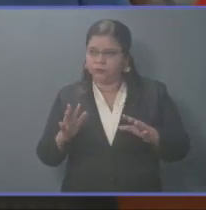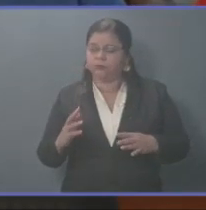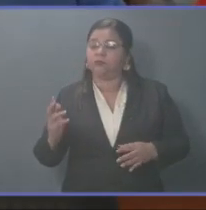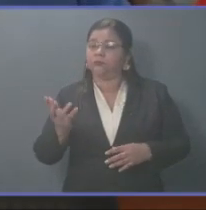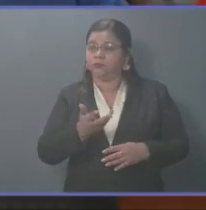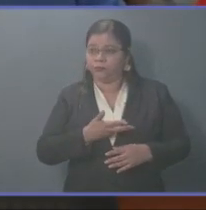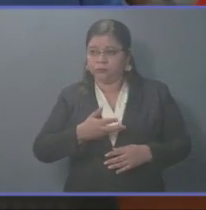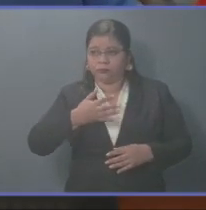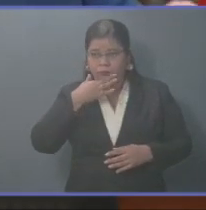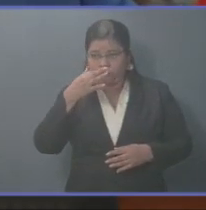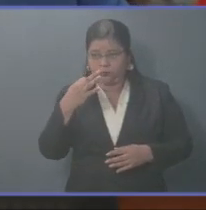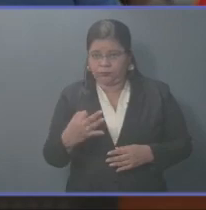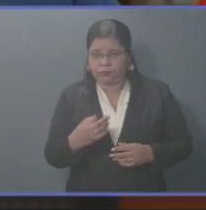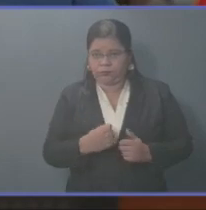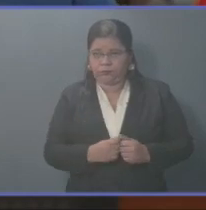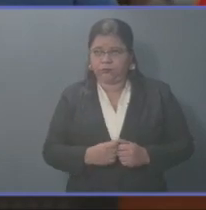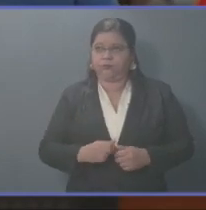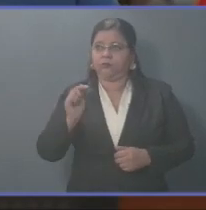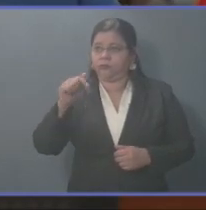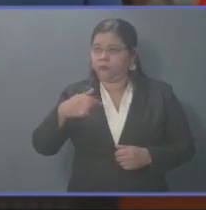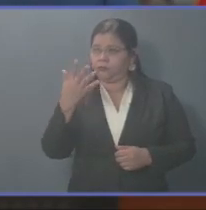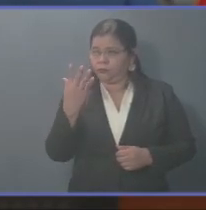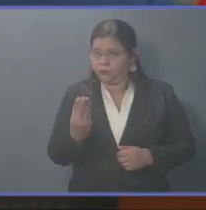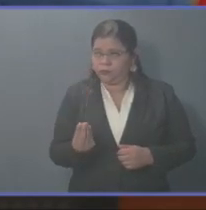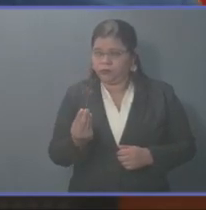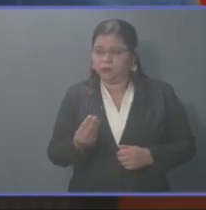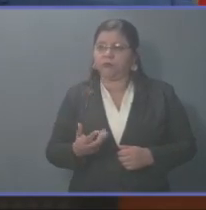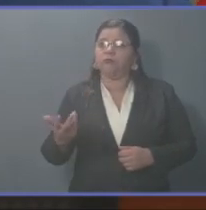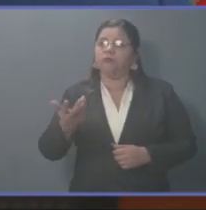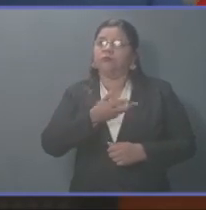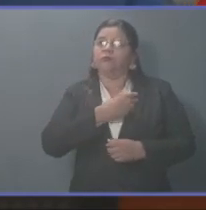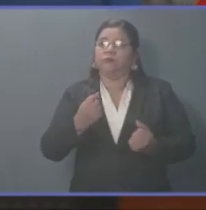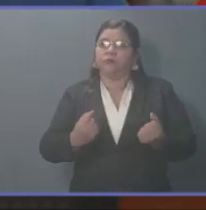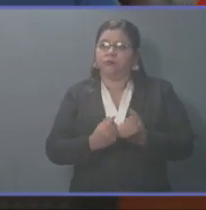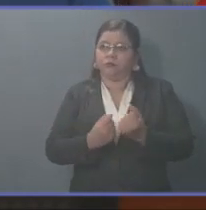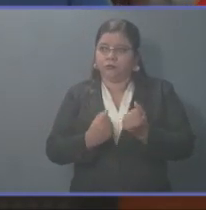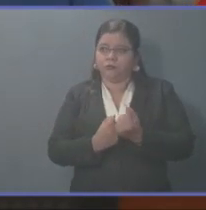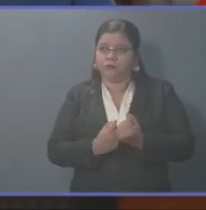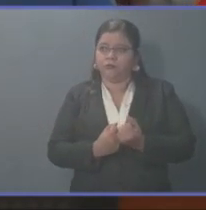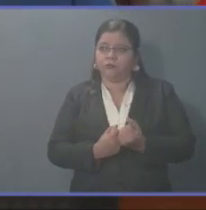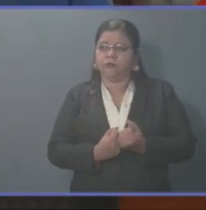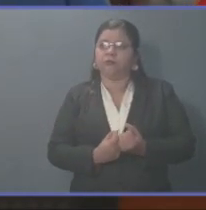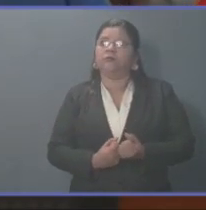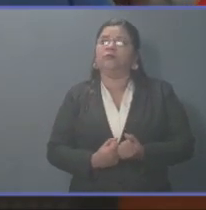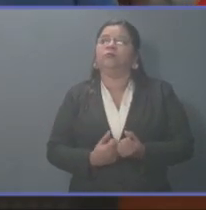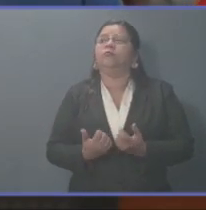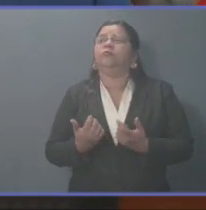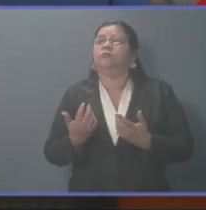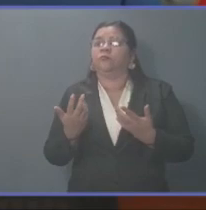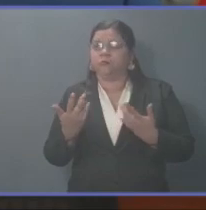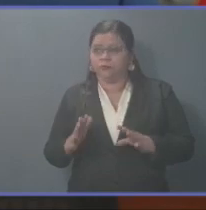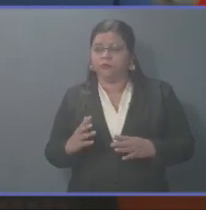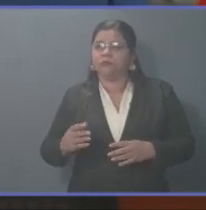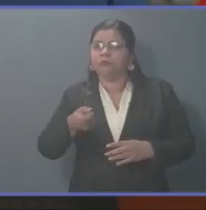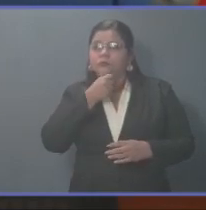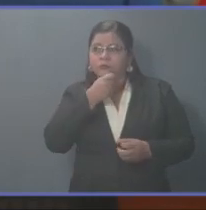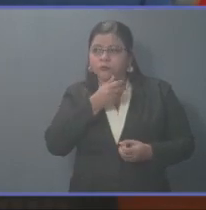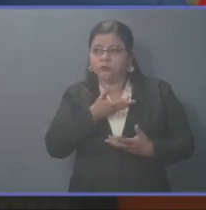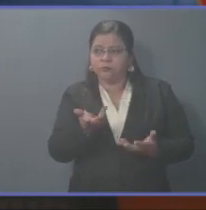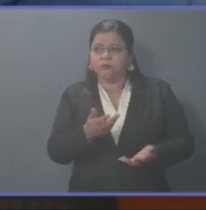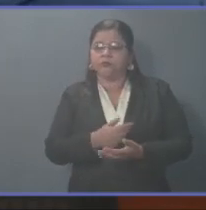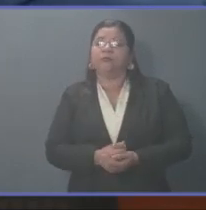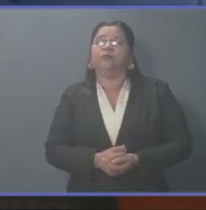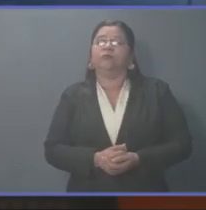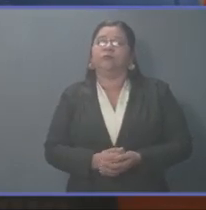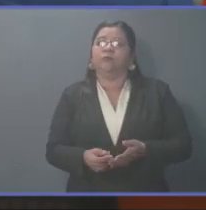verdad, bueno, este día vamos a aprobar con el apoyo, con los votos de todos los grupos parlamentarios, el pronunciamiento,